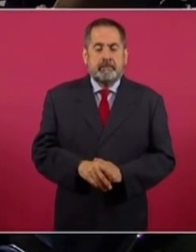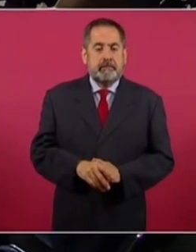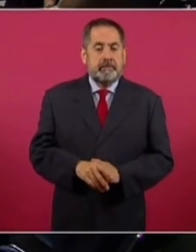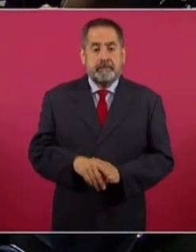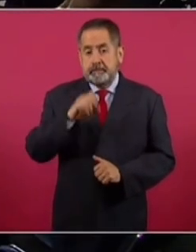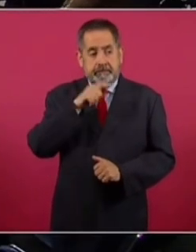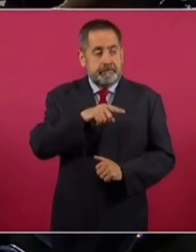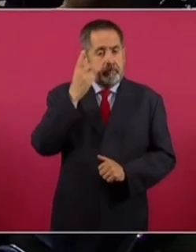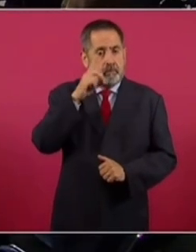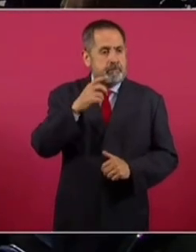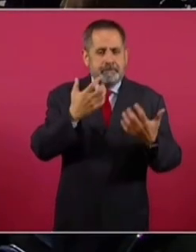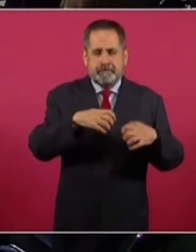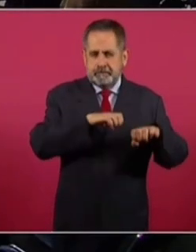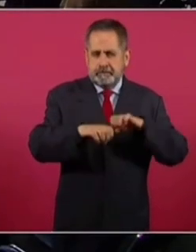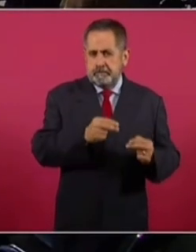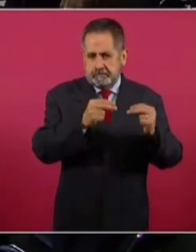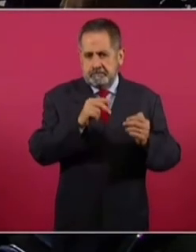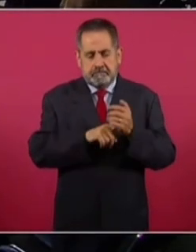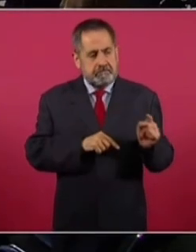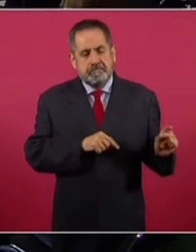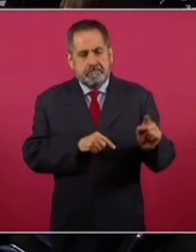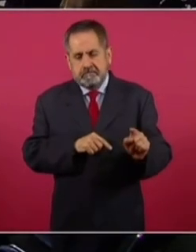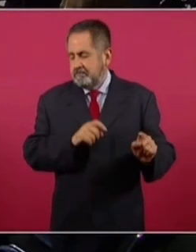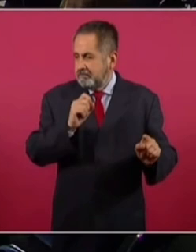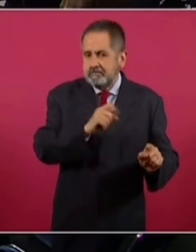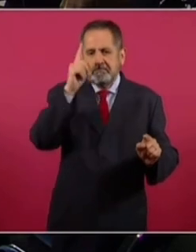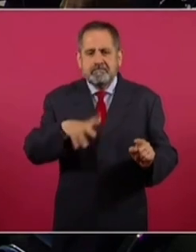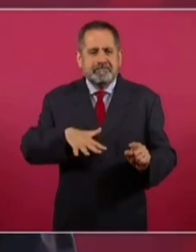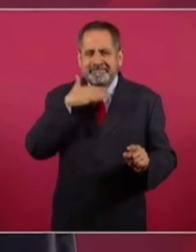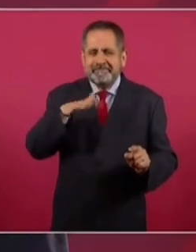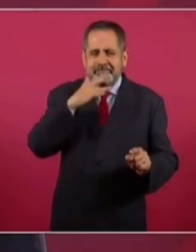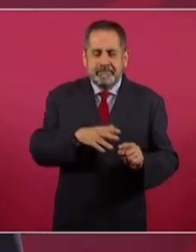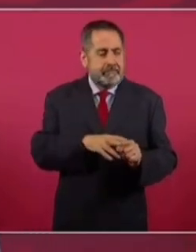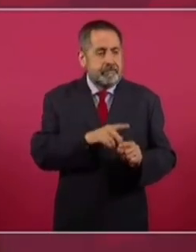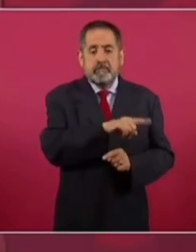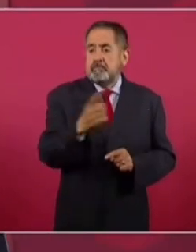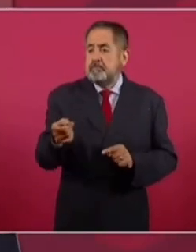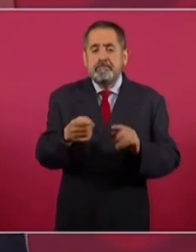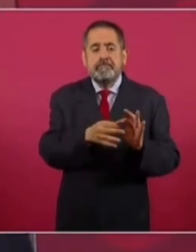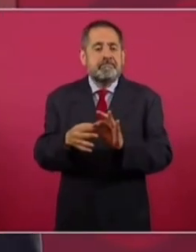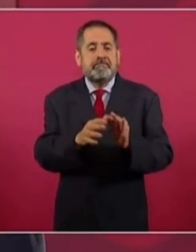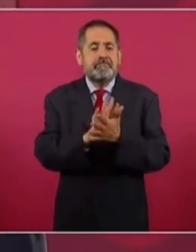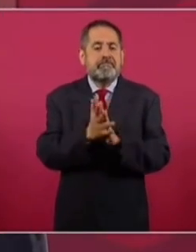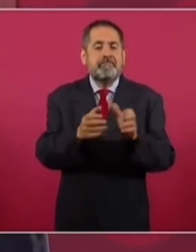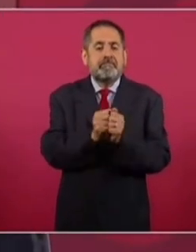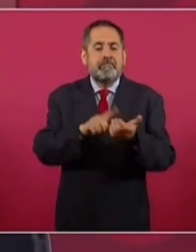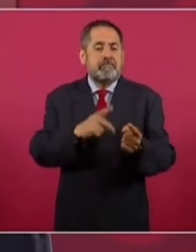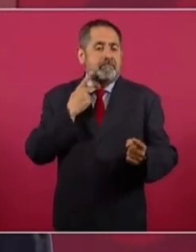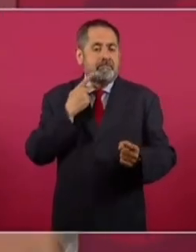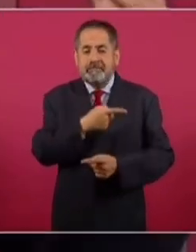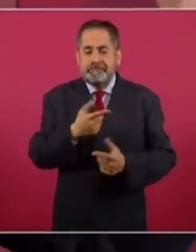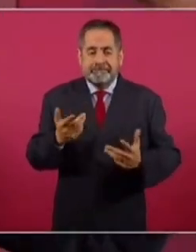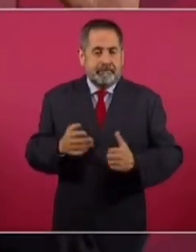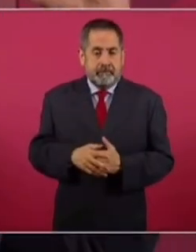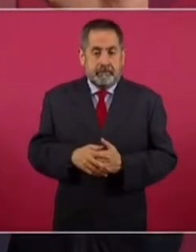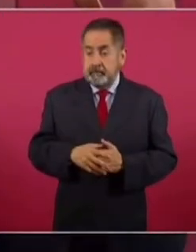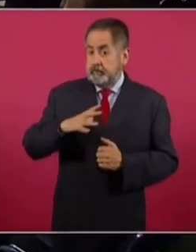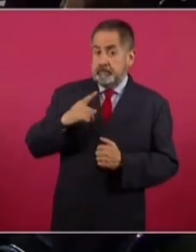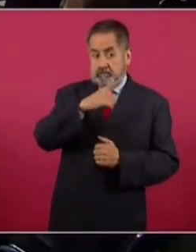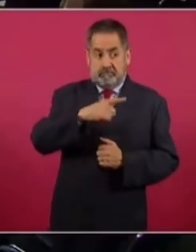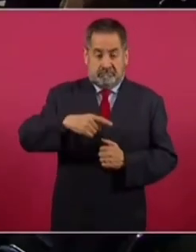Y empresarios también corruptos, vinculados a políticos. Uno de los